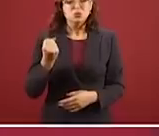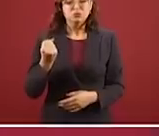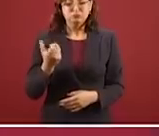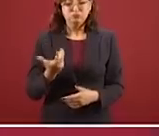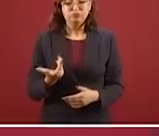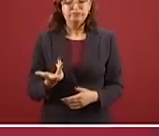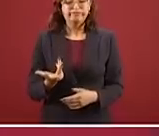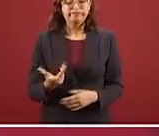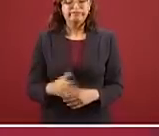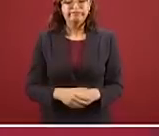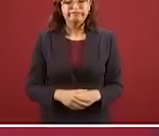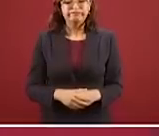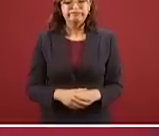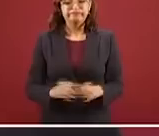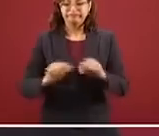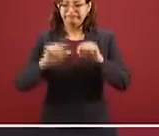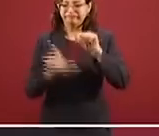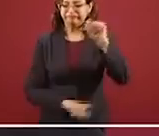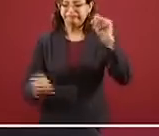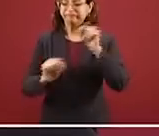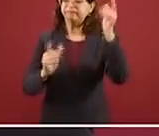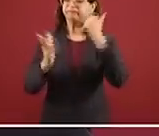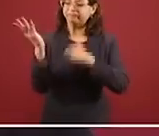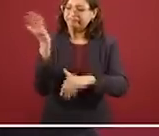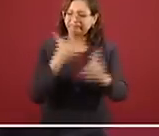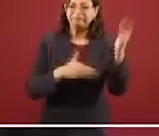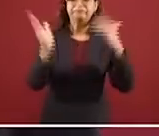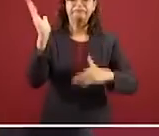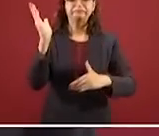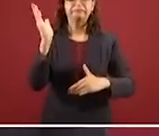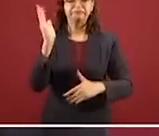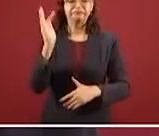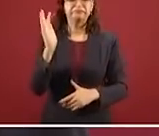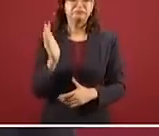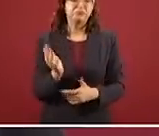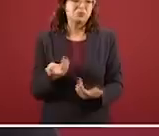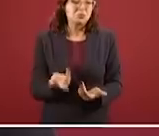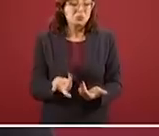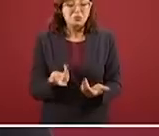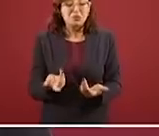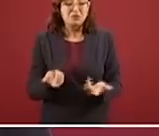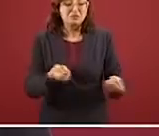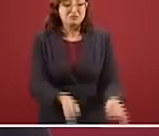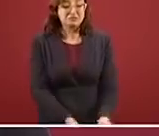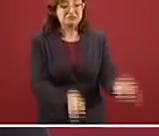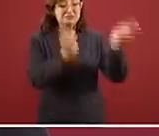vamos a sacar adelante al país con lo que nos dejaron,